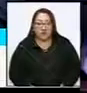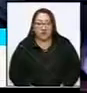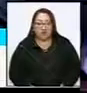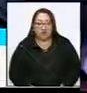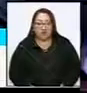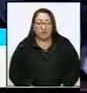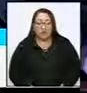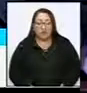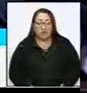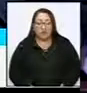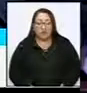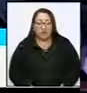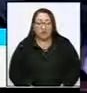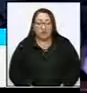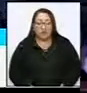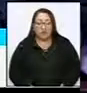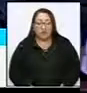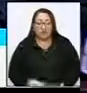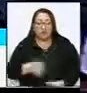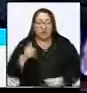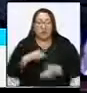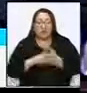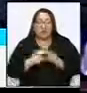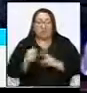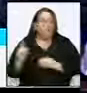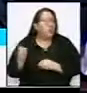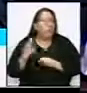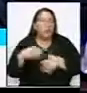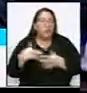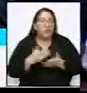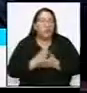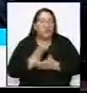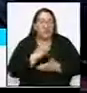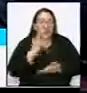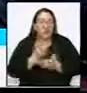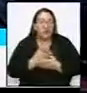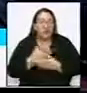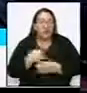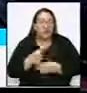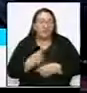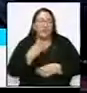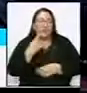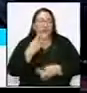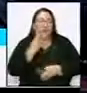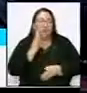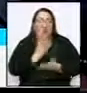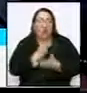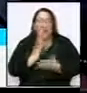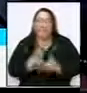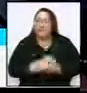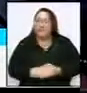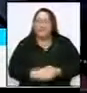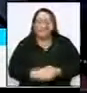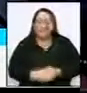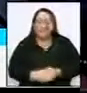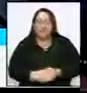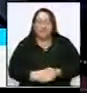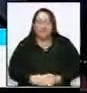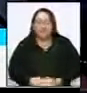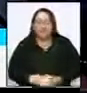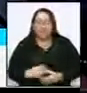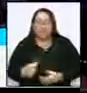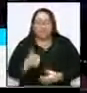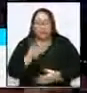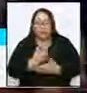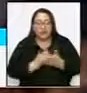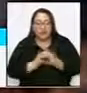en la Constitución, y no nos puede llevar a una situación de autarquía, porque el principio de división de